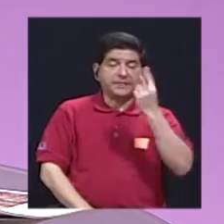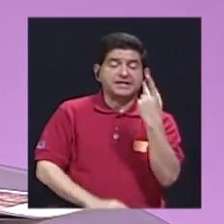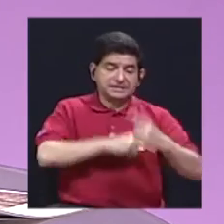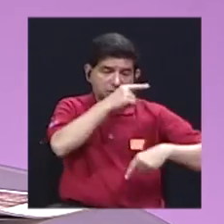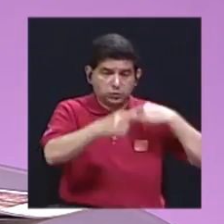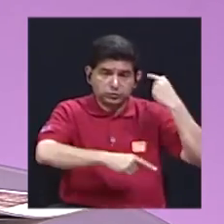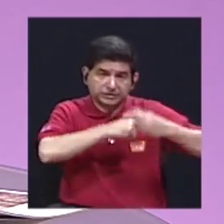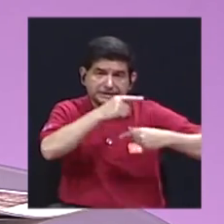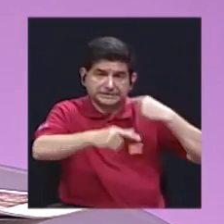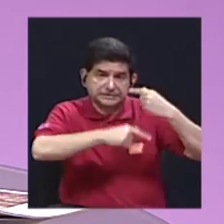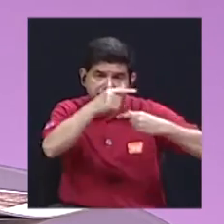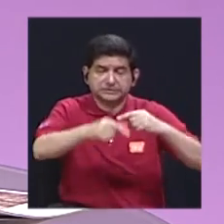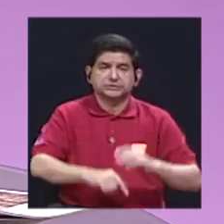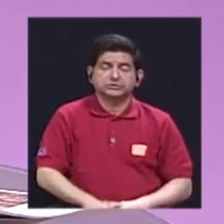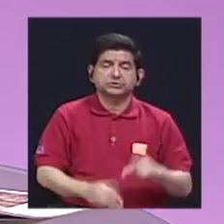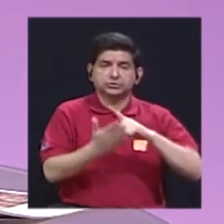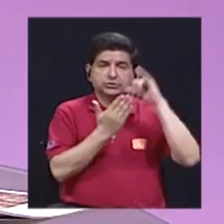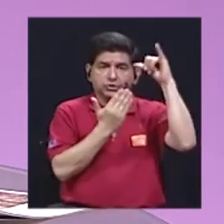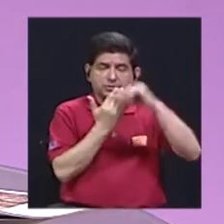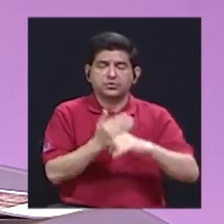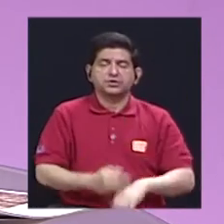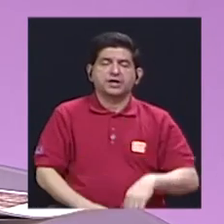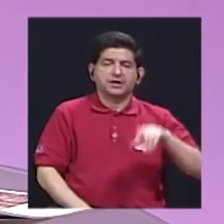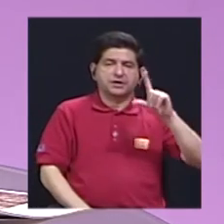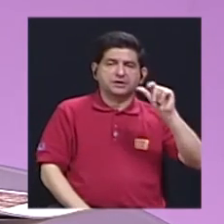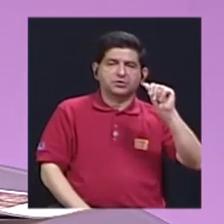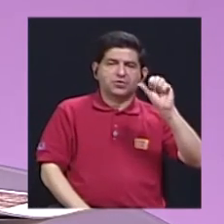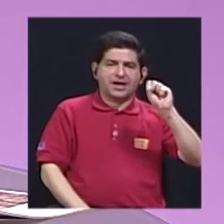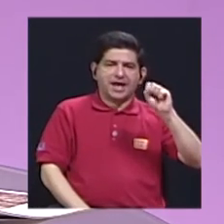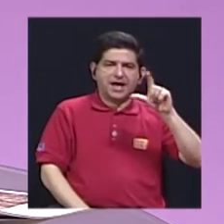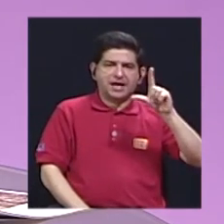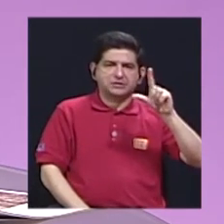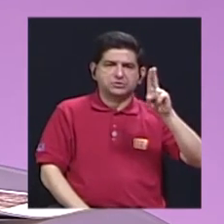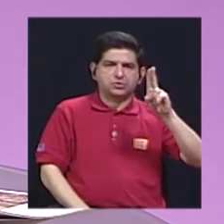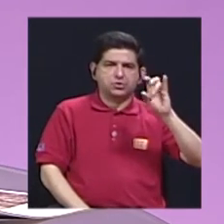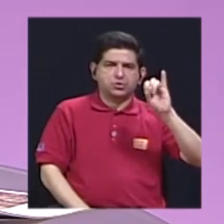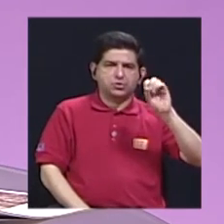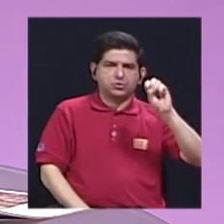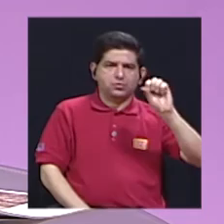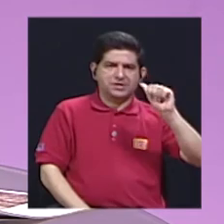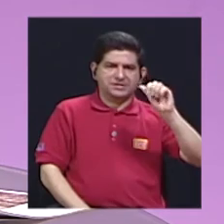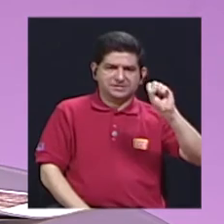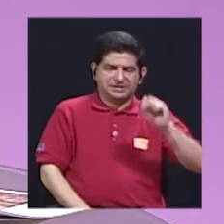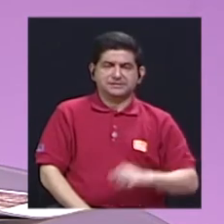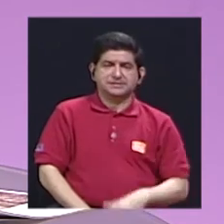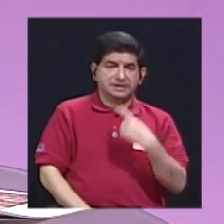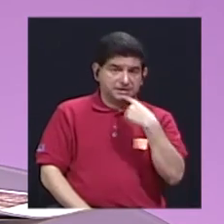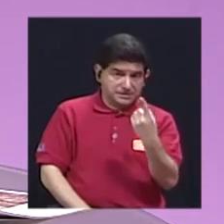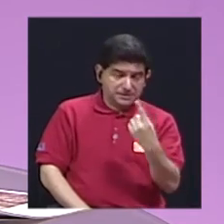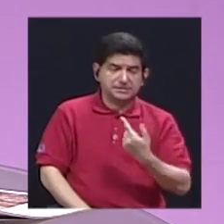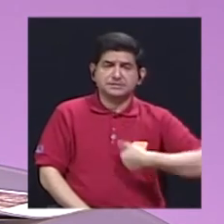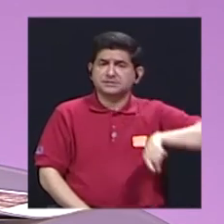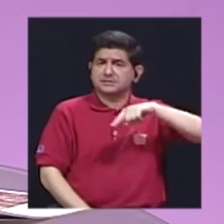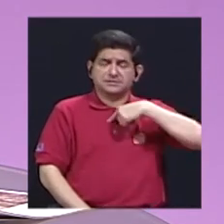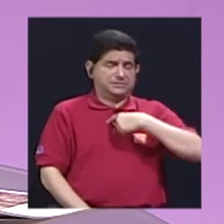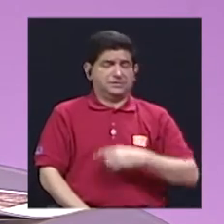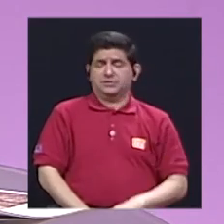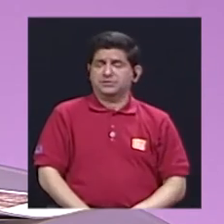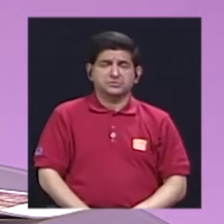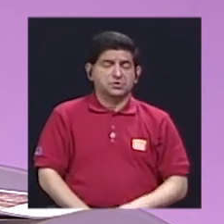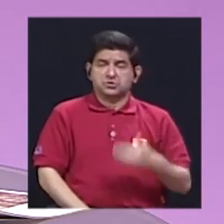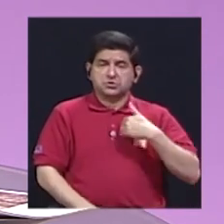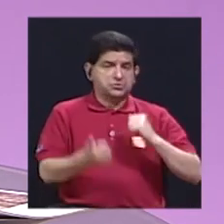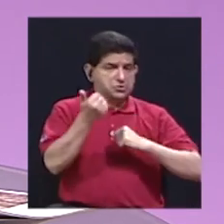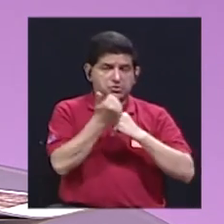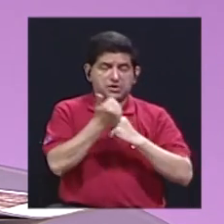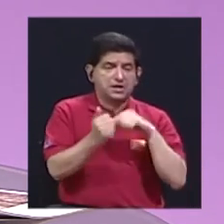generación del proyecto las luisas y entonces llegan y nos dicen si nosotros no hubiésemos tenido